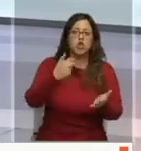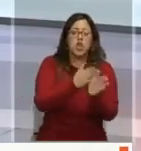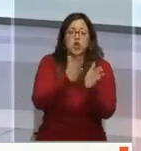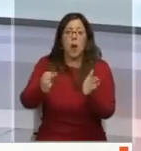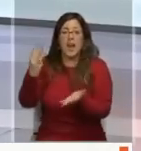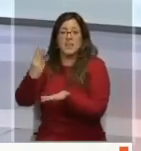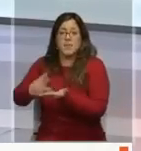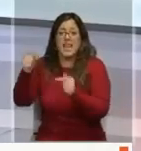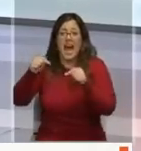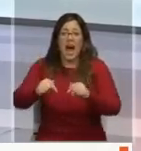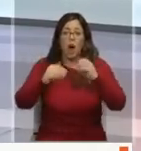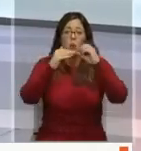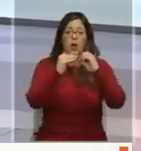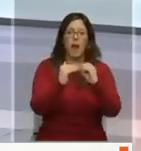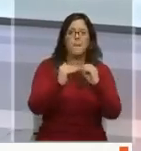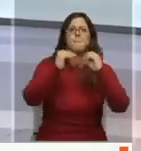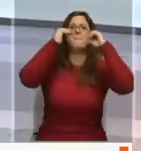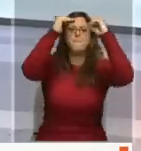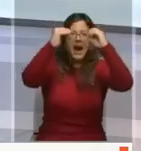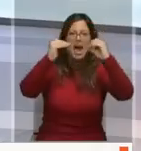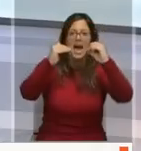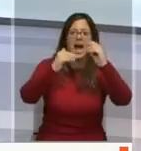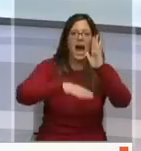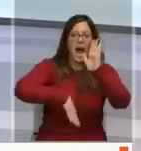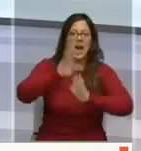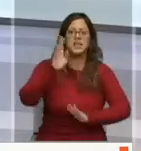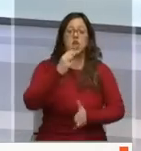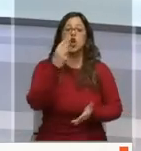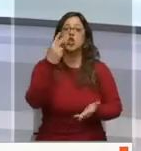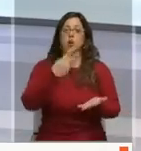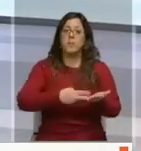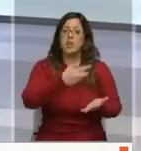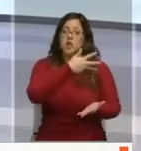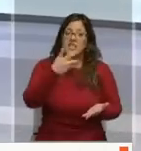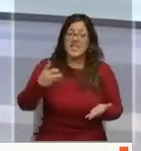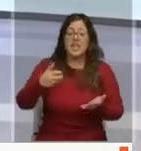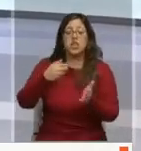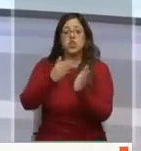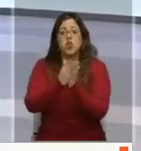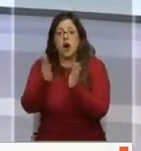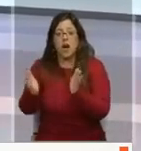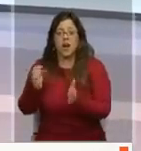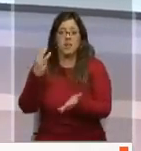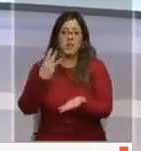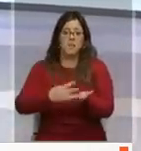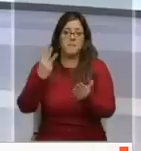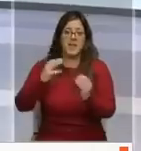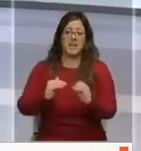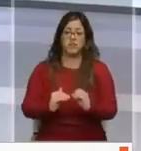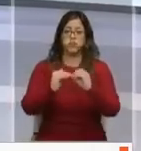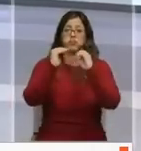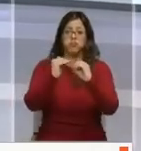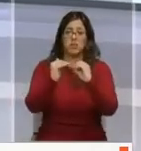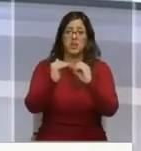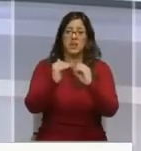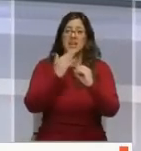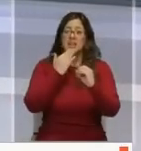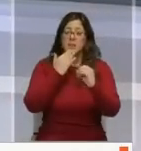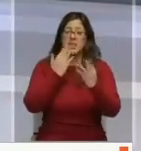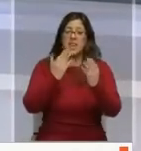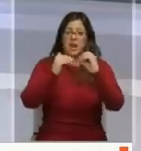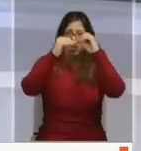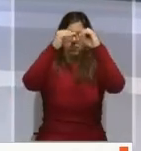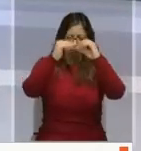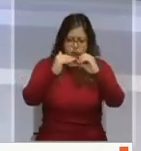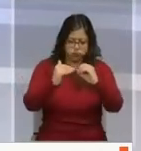Ahora va a estar levemente más alta, entre 2.900 y 3.100 metros sobre el nivel del mar. Va a estar bastante movediza también, va a bajar más